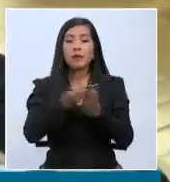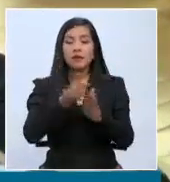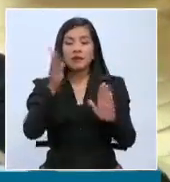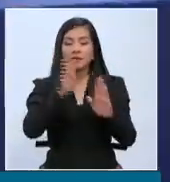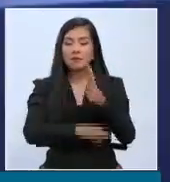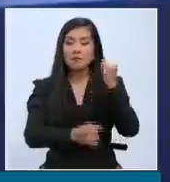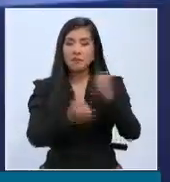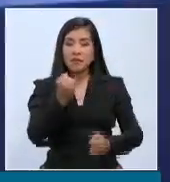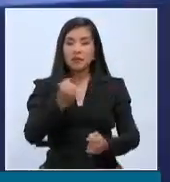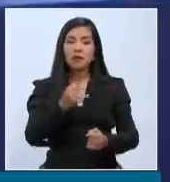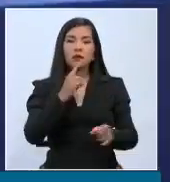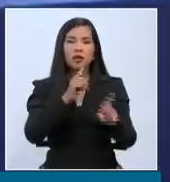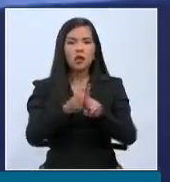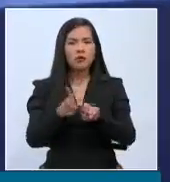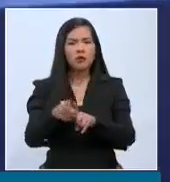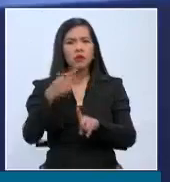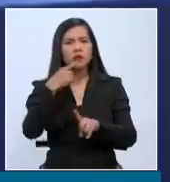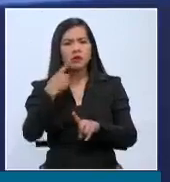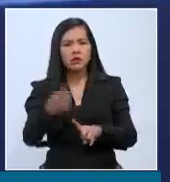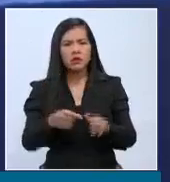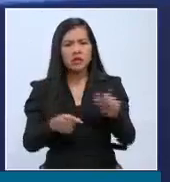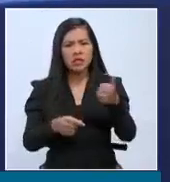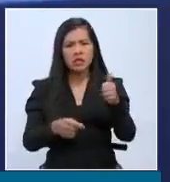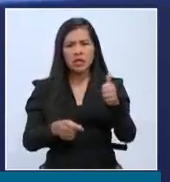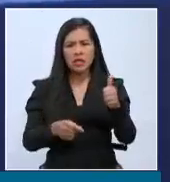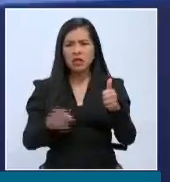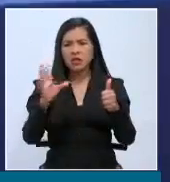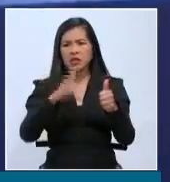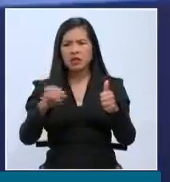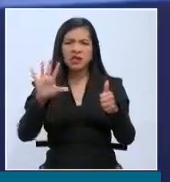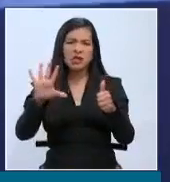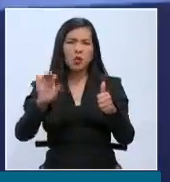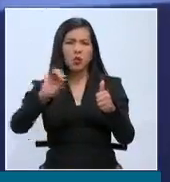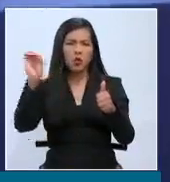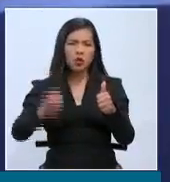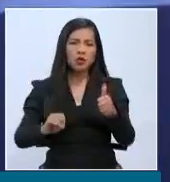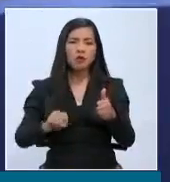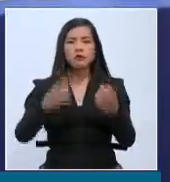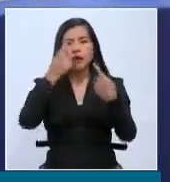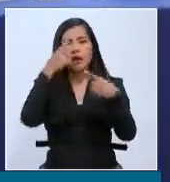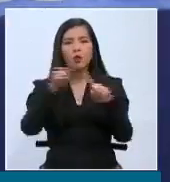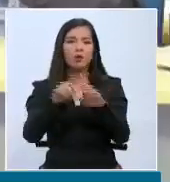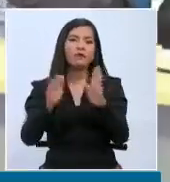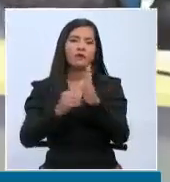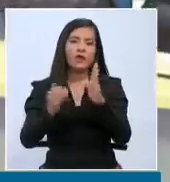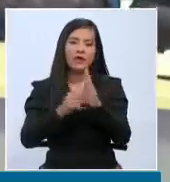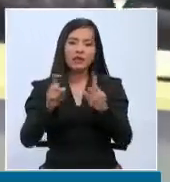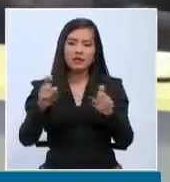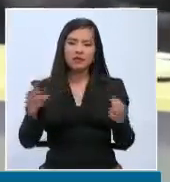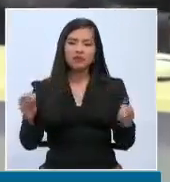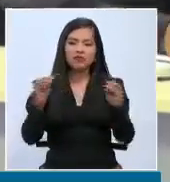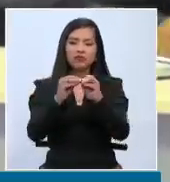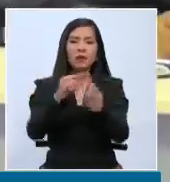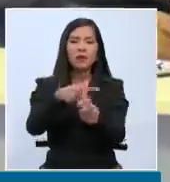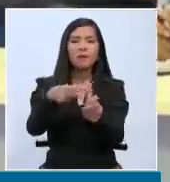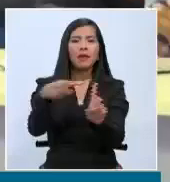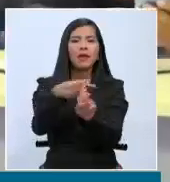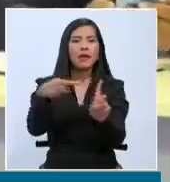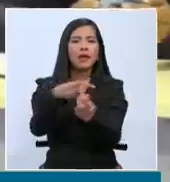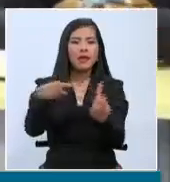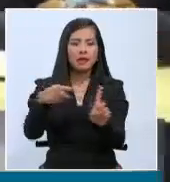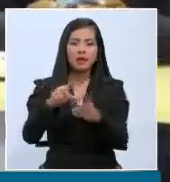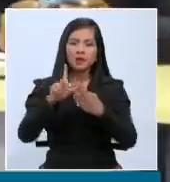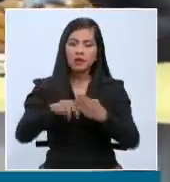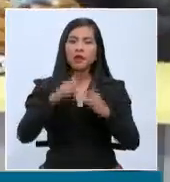nacional, creo que entre el 10 y el 5% va a ser también una media la que va a